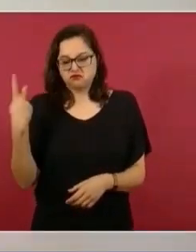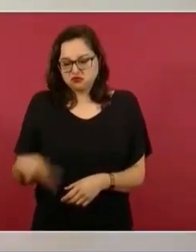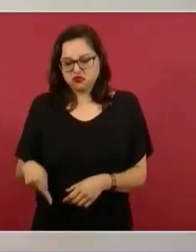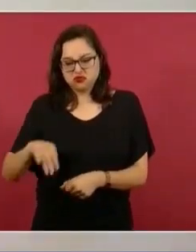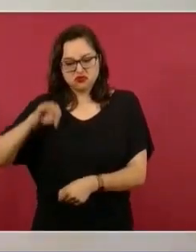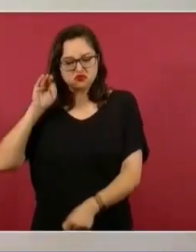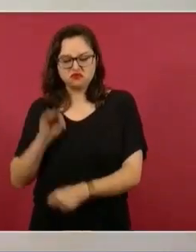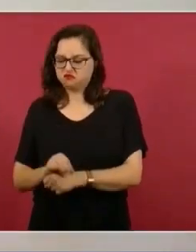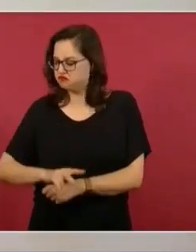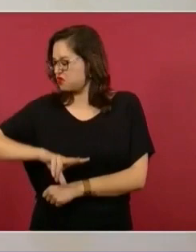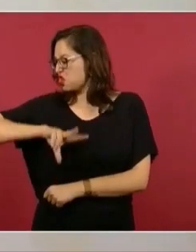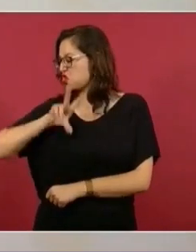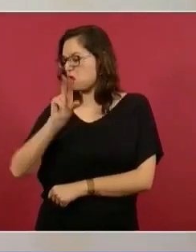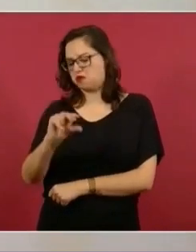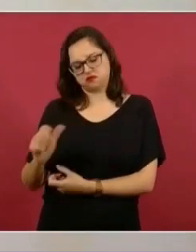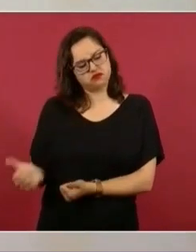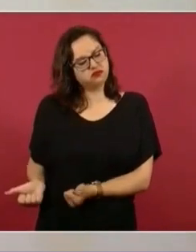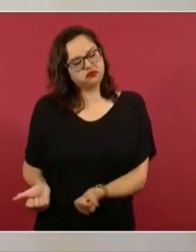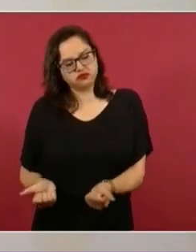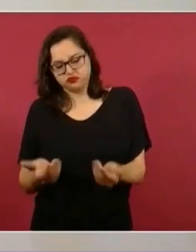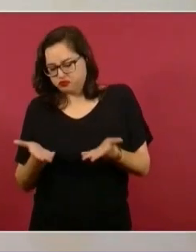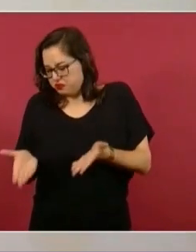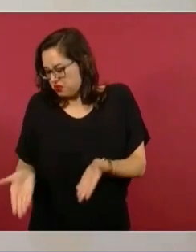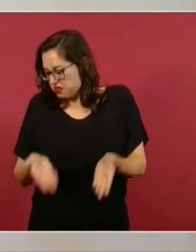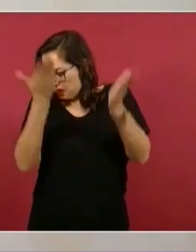o no nada más,